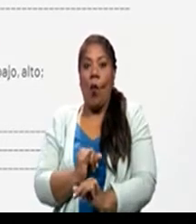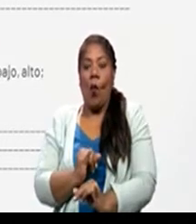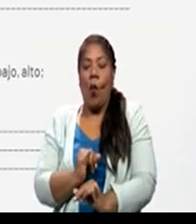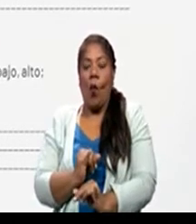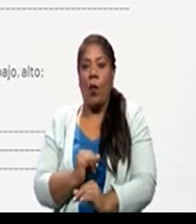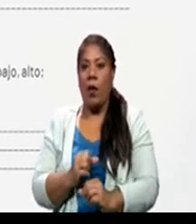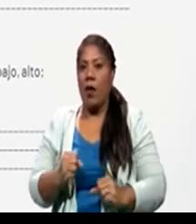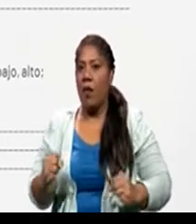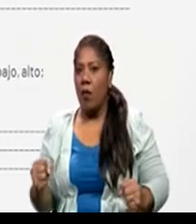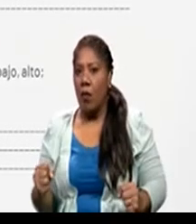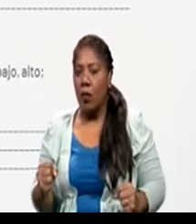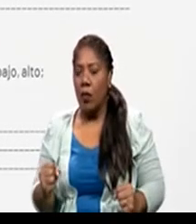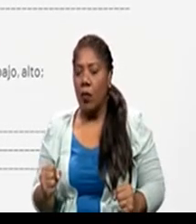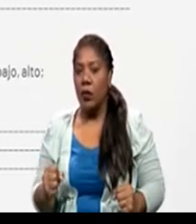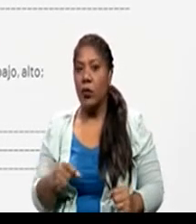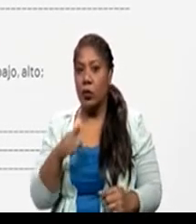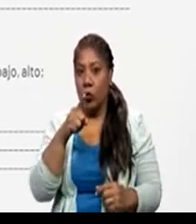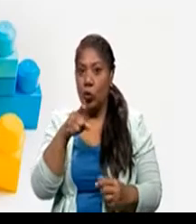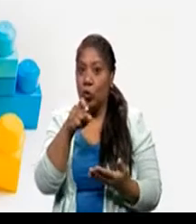o es obeso.